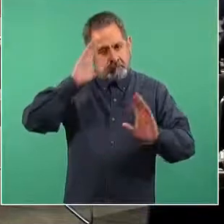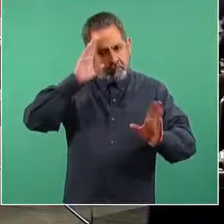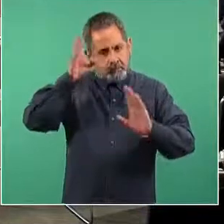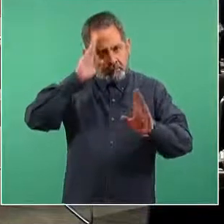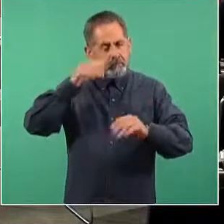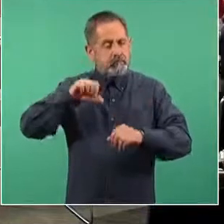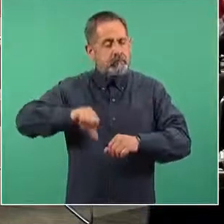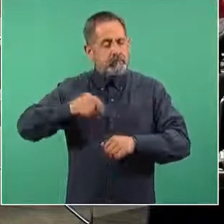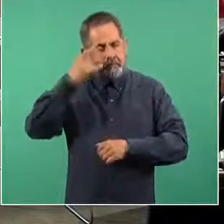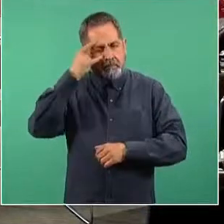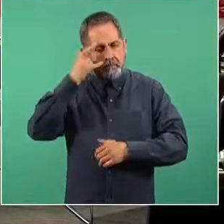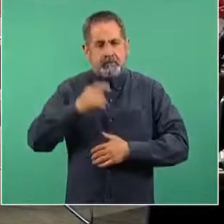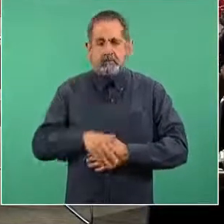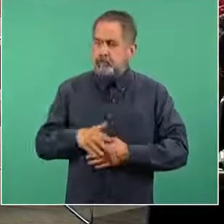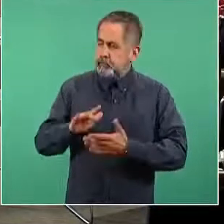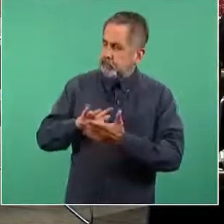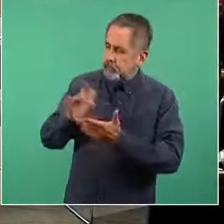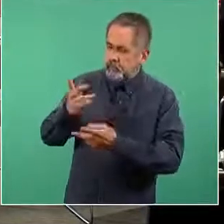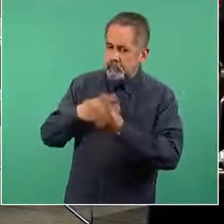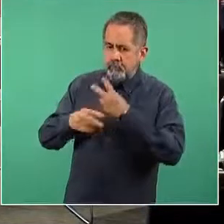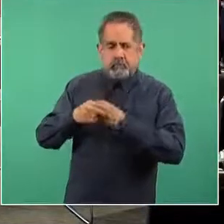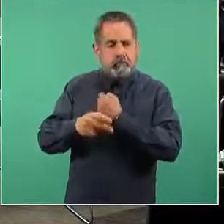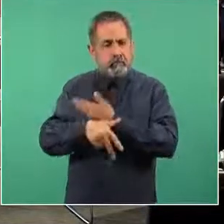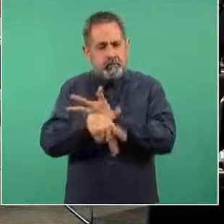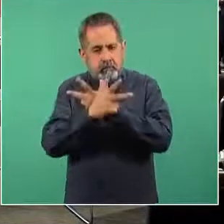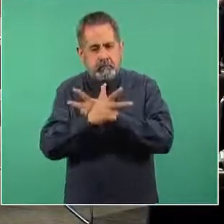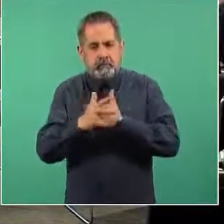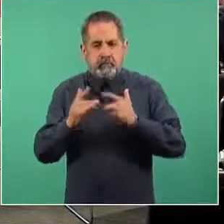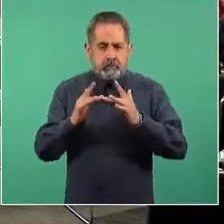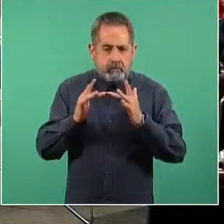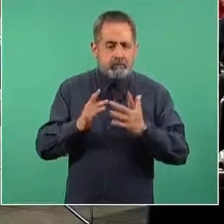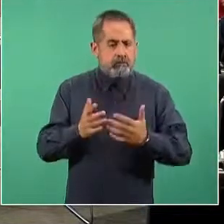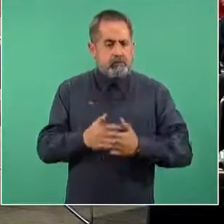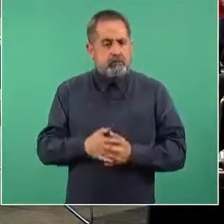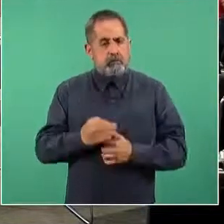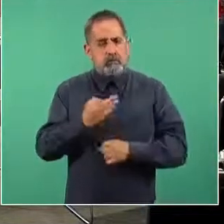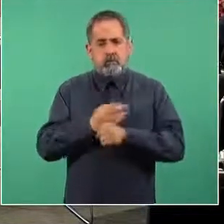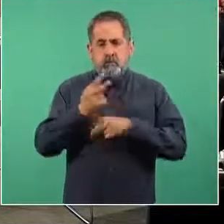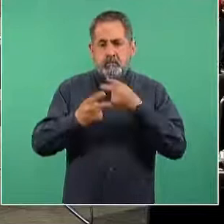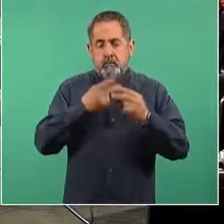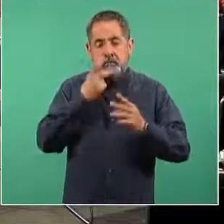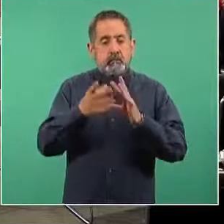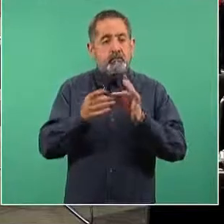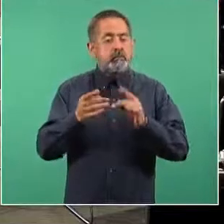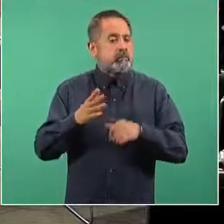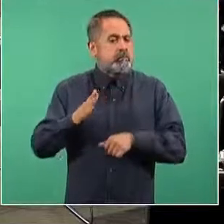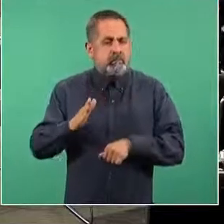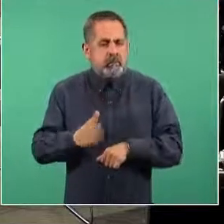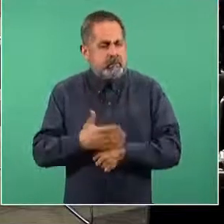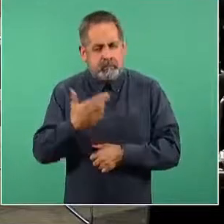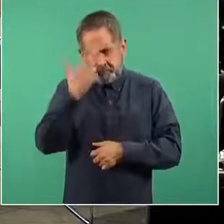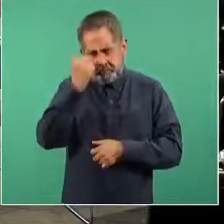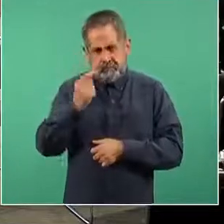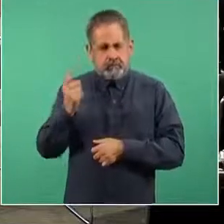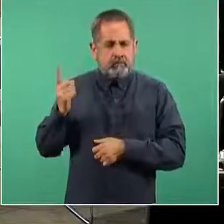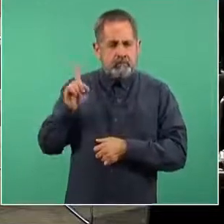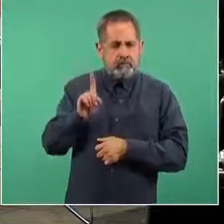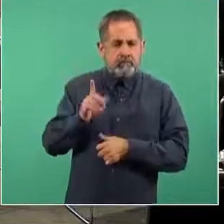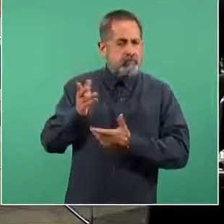Campeche. Muchas gracias, maestro, por estar con nosotros. Comentar desde este momento que la razón por la cual nos acompaña el